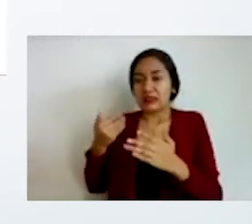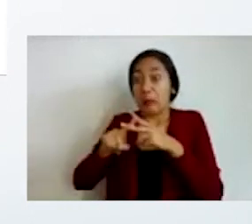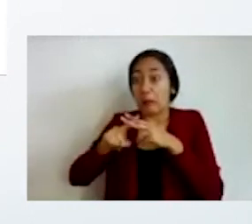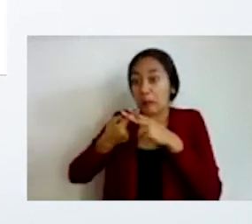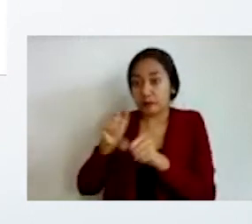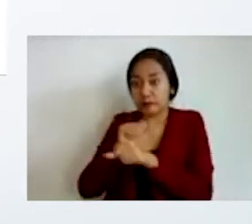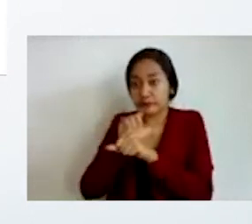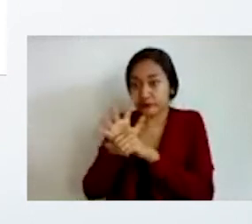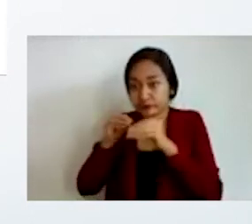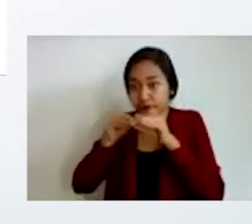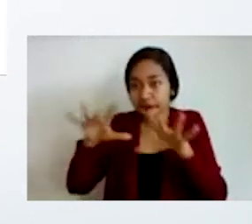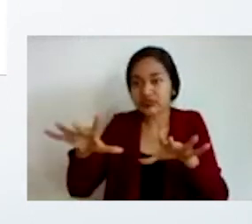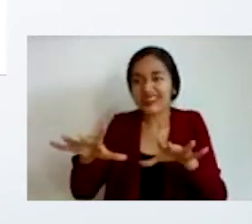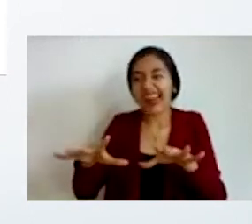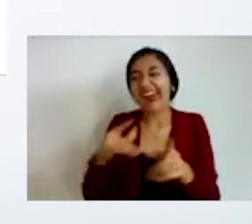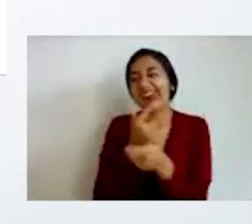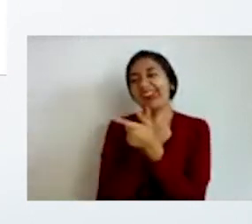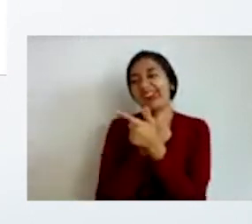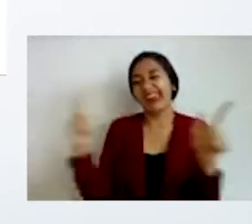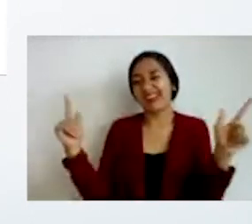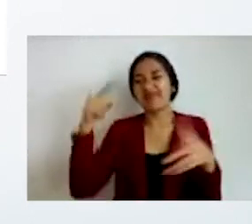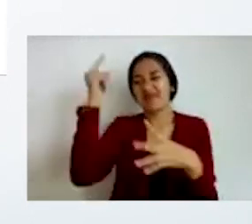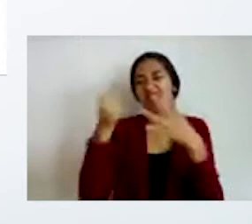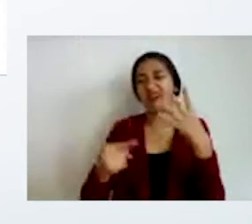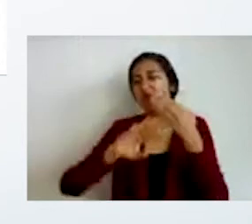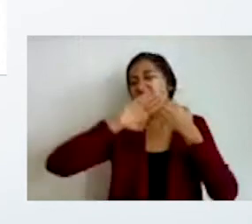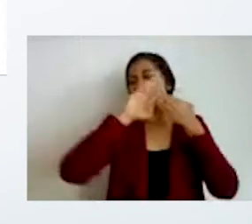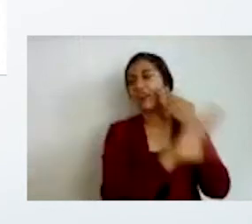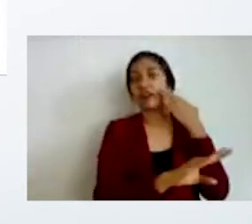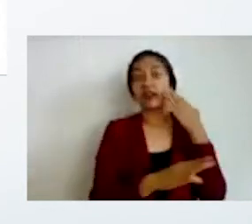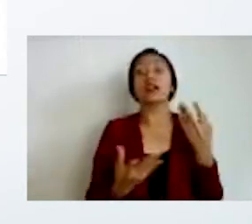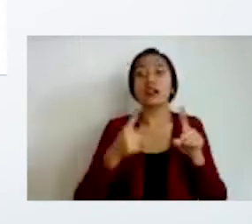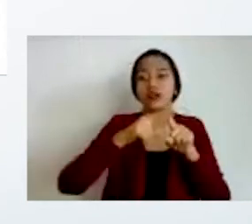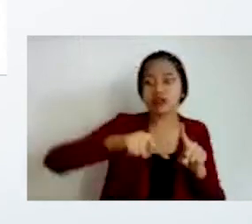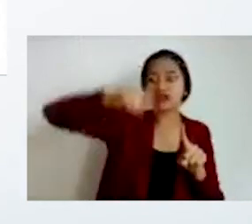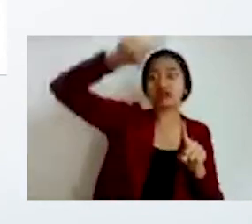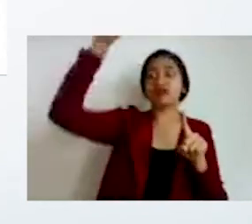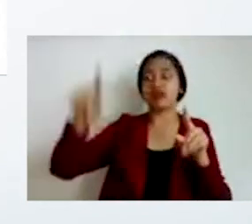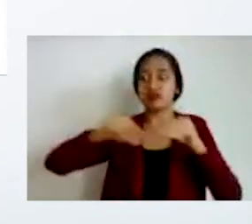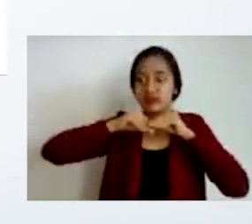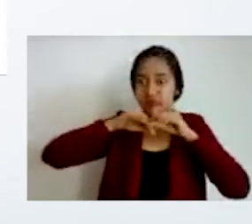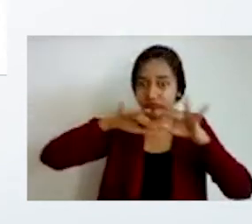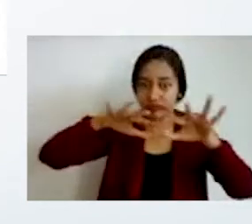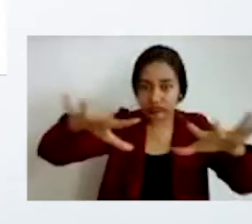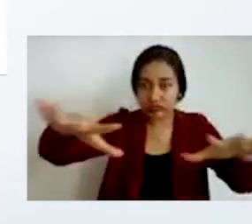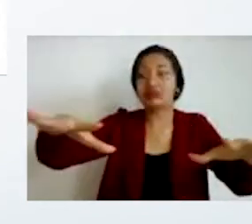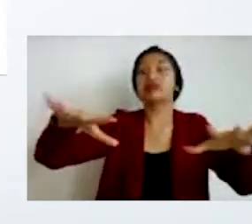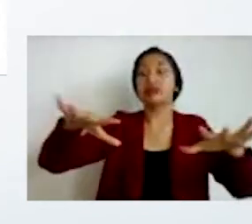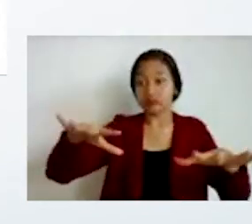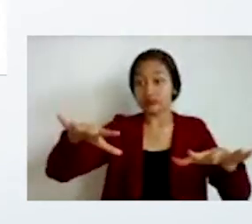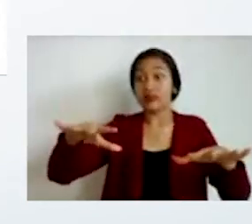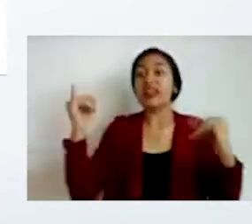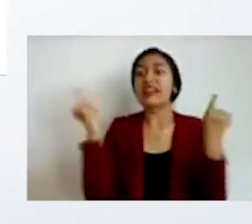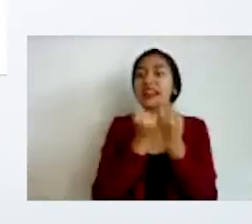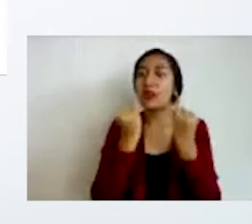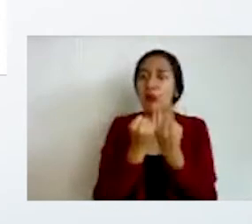azul sería el total de muertes que se presentarían si hubiese esa cantidad de infecciones. En esta